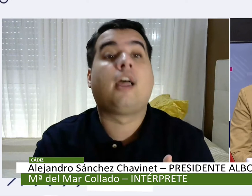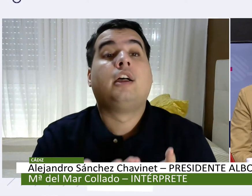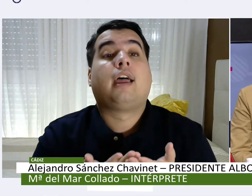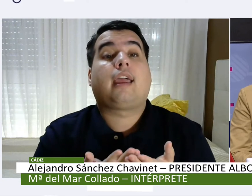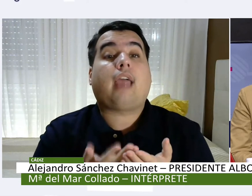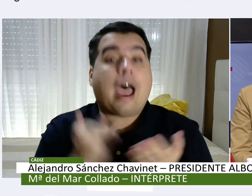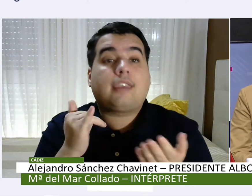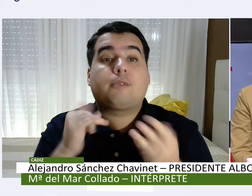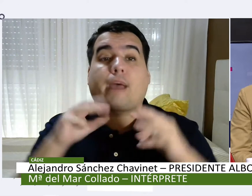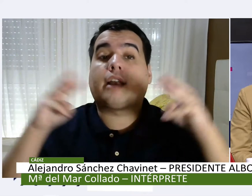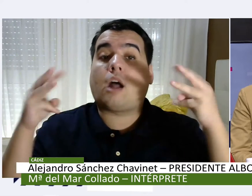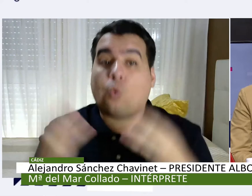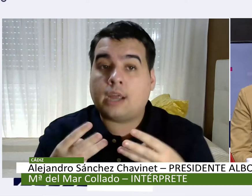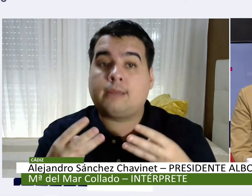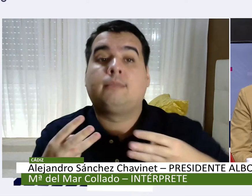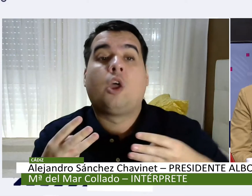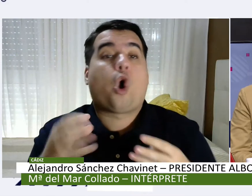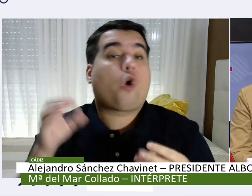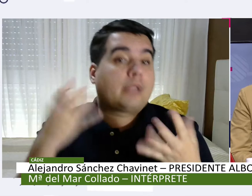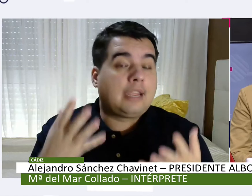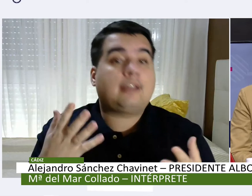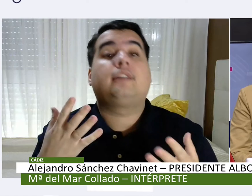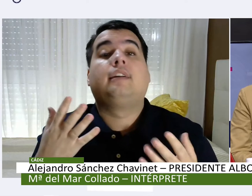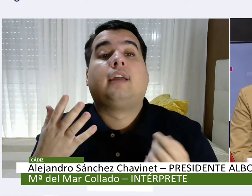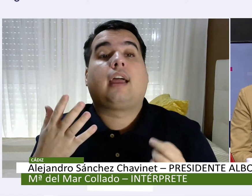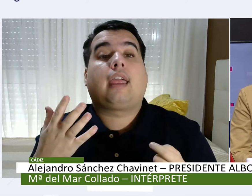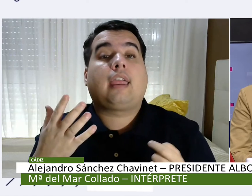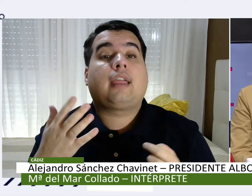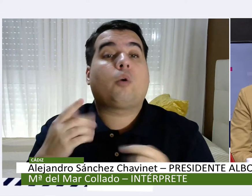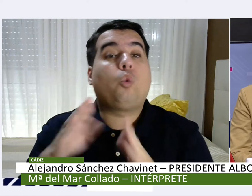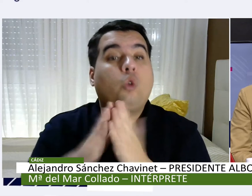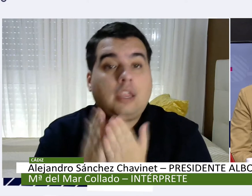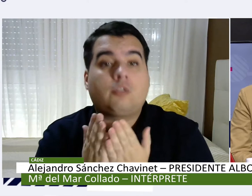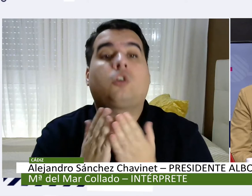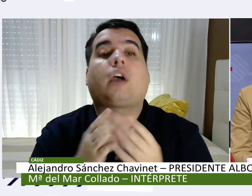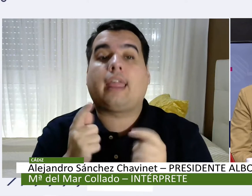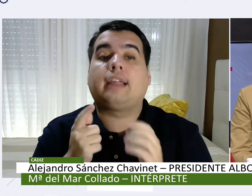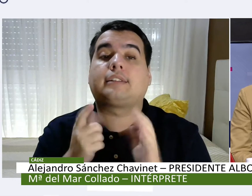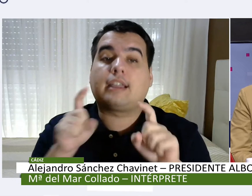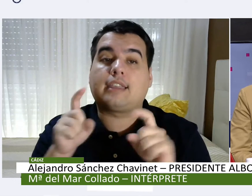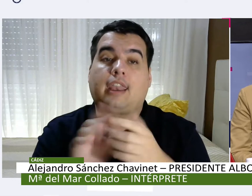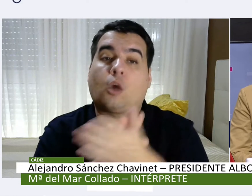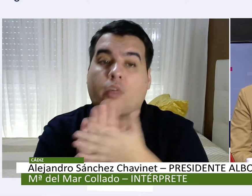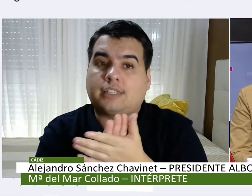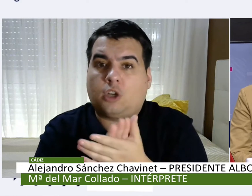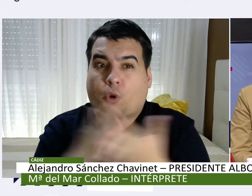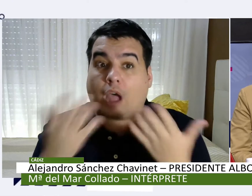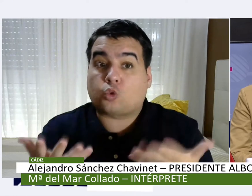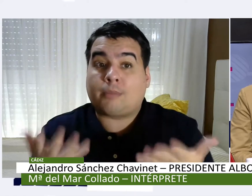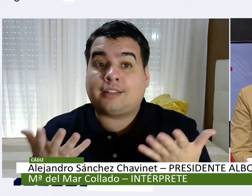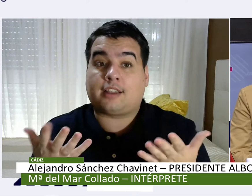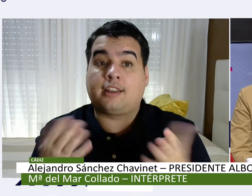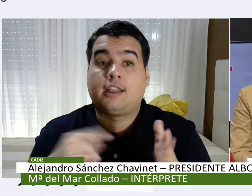hacer. Hay páginas web o bien un libro que inicia ya el nuevo huevecillo,